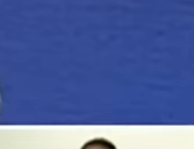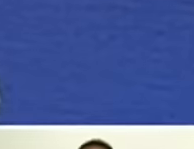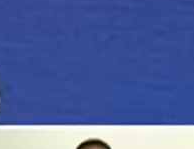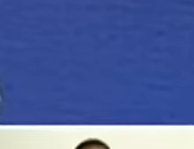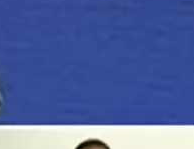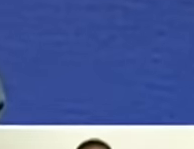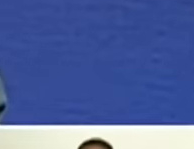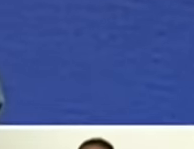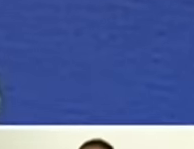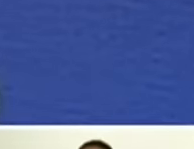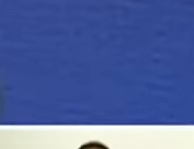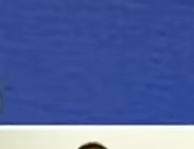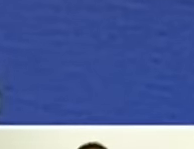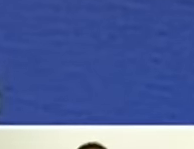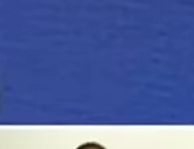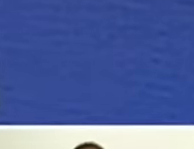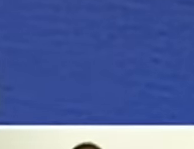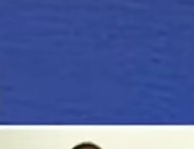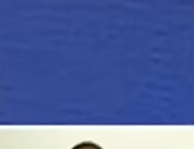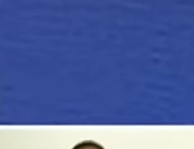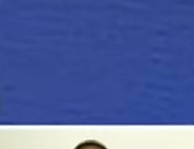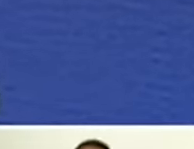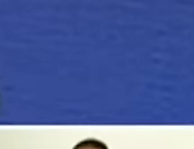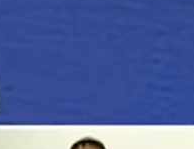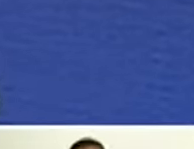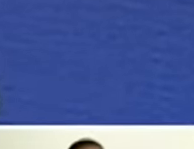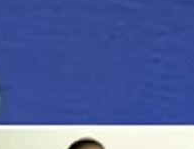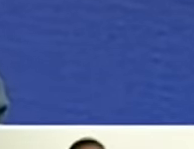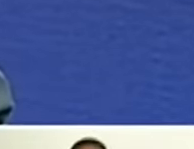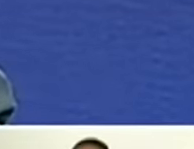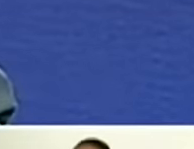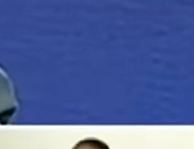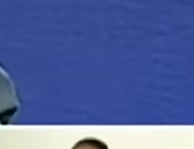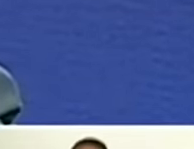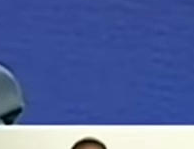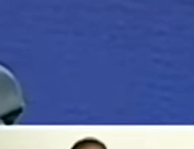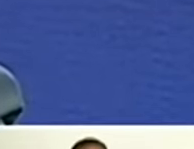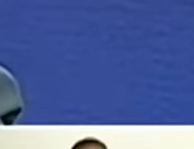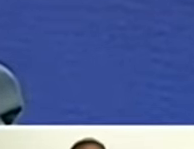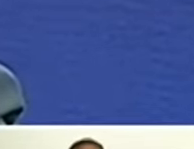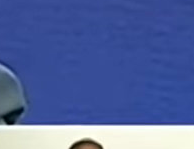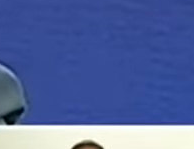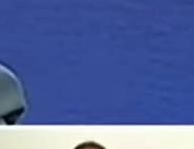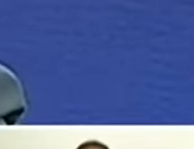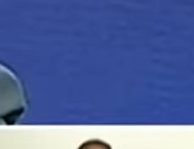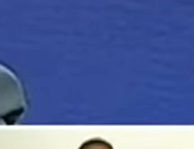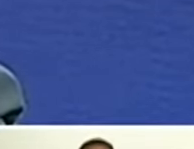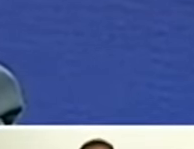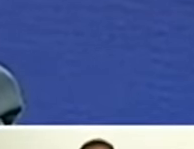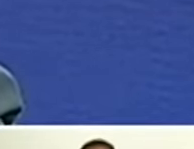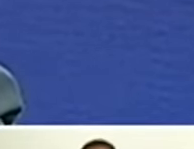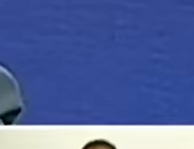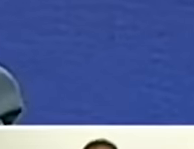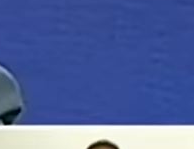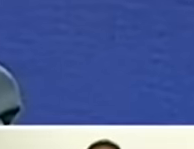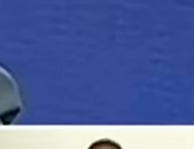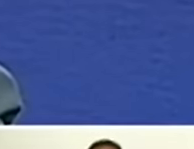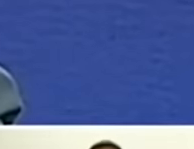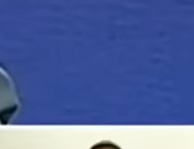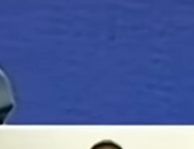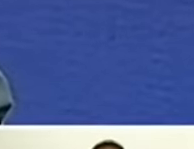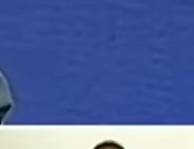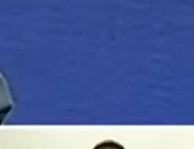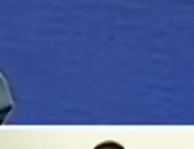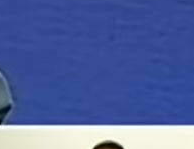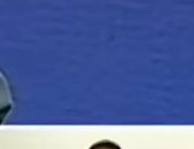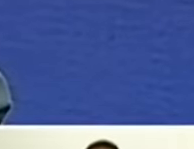ha reconocido. Al contrario, desconocemos como posición histórica desde Isaías Medina Angarita